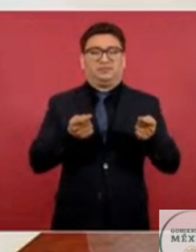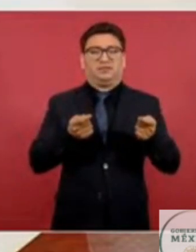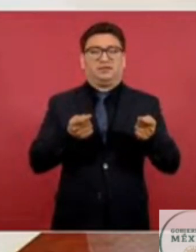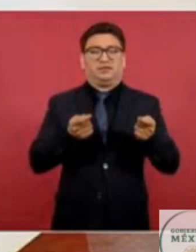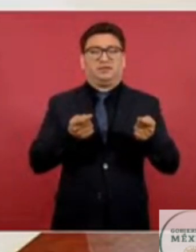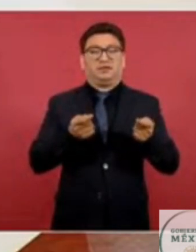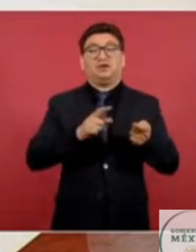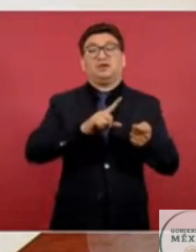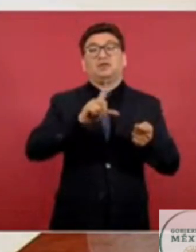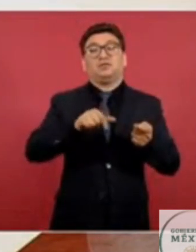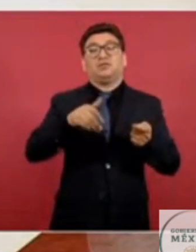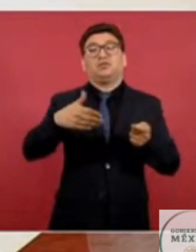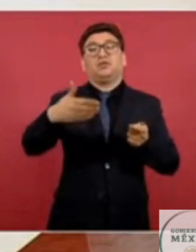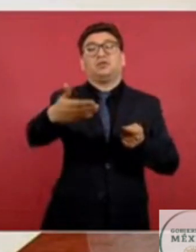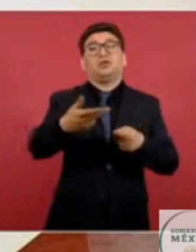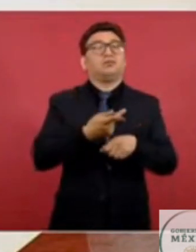da